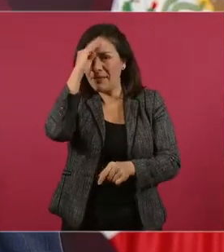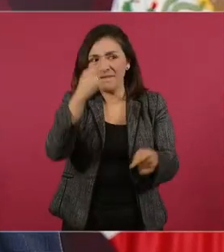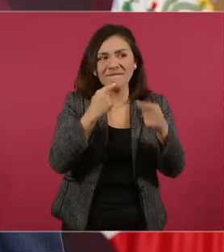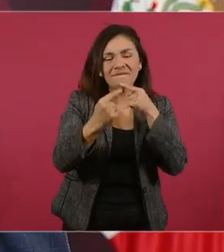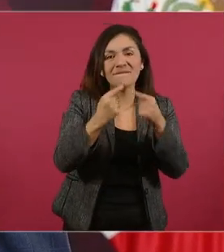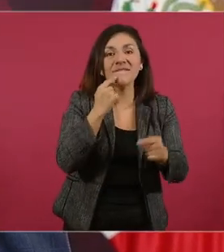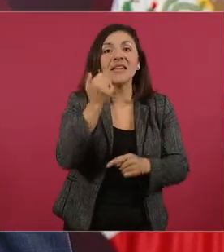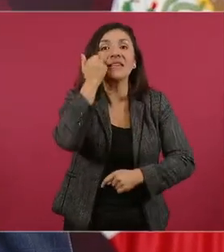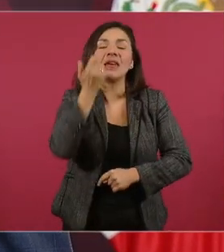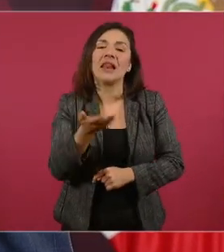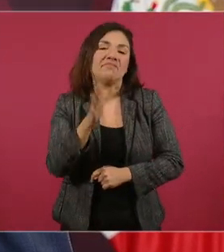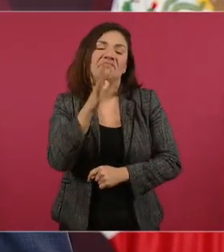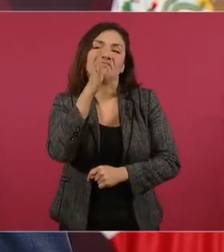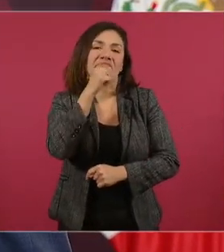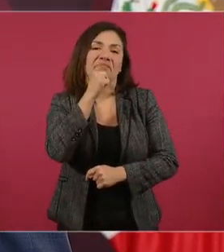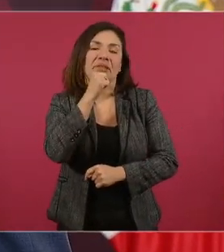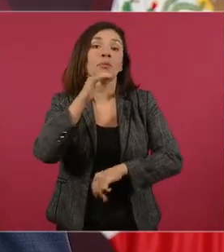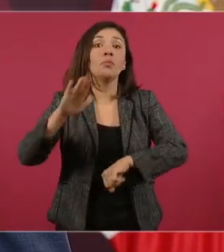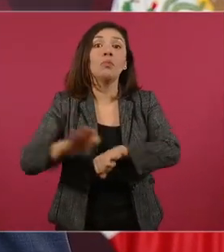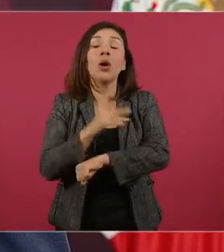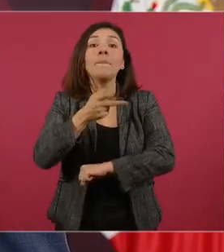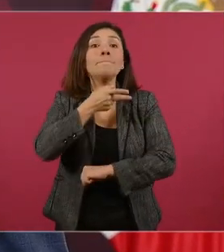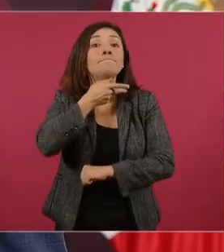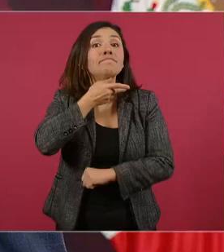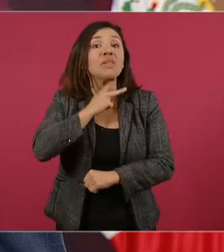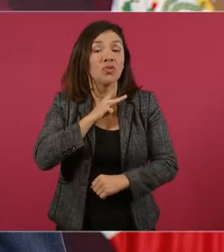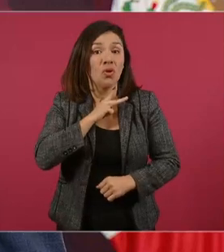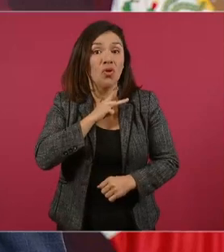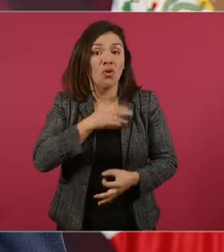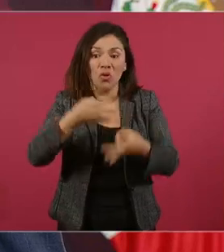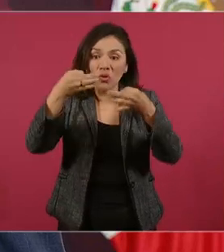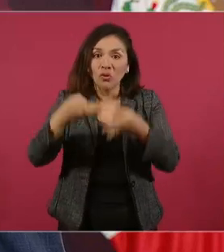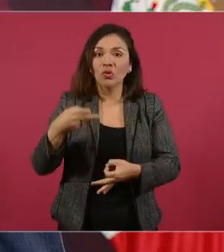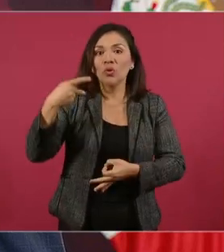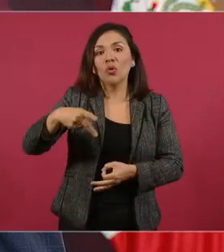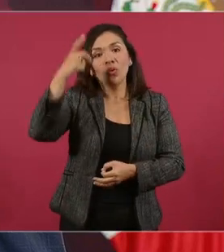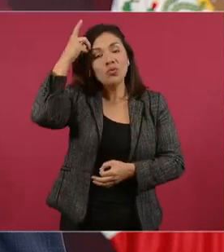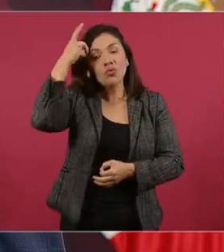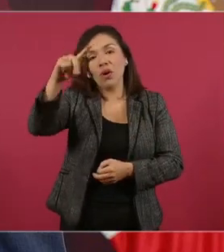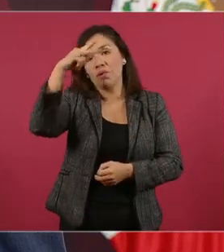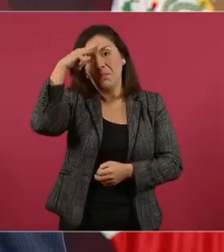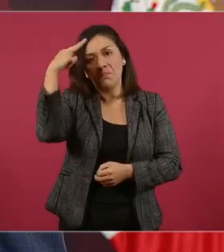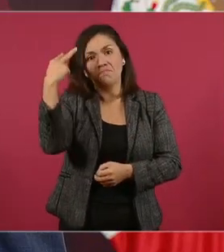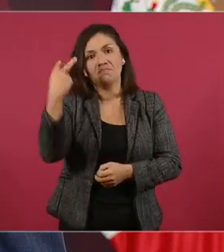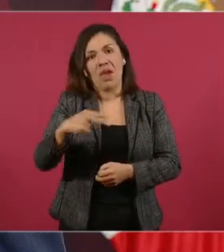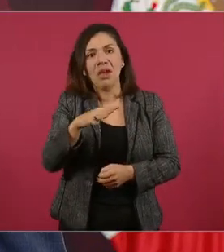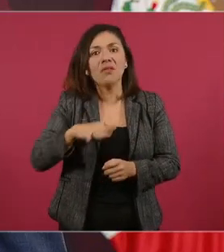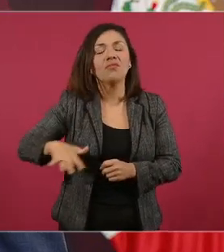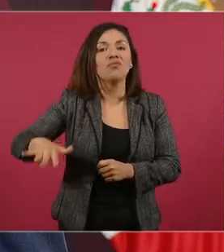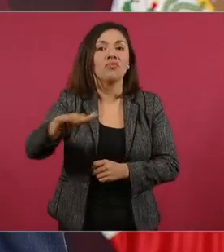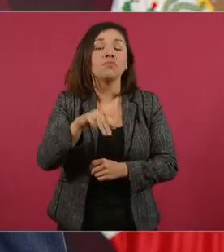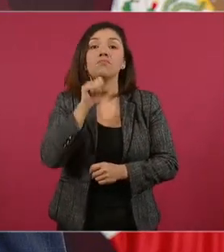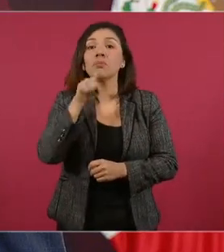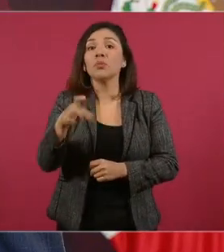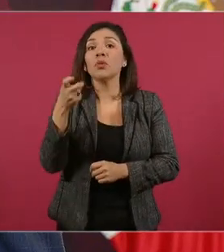intención, porque el petróleo es de la nación, es de México, es